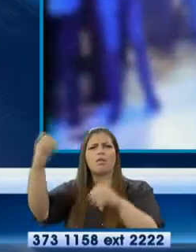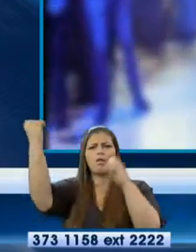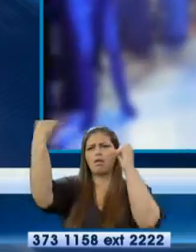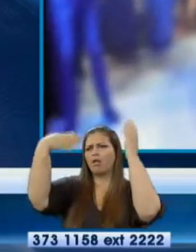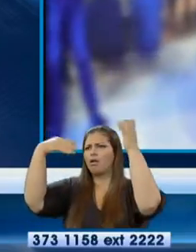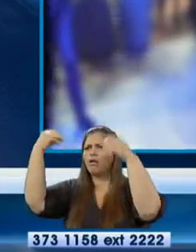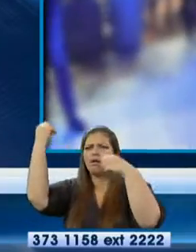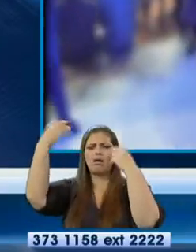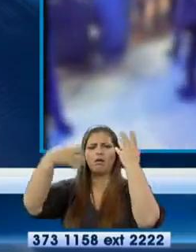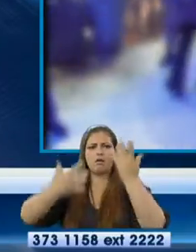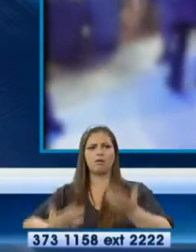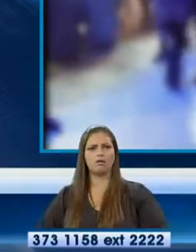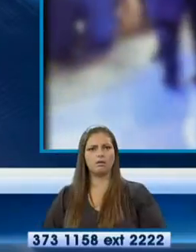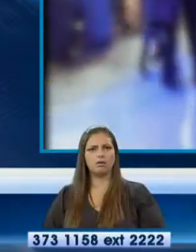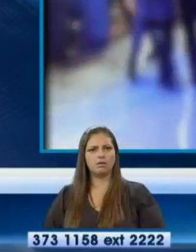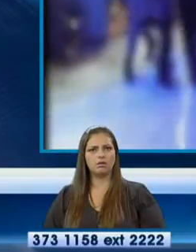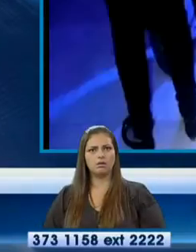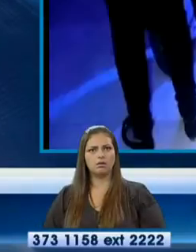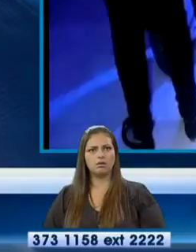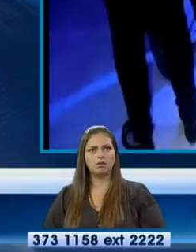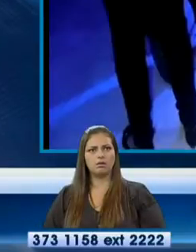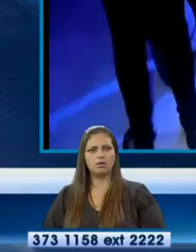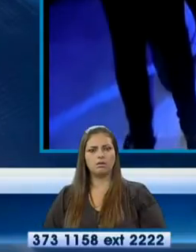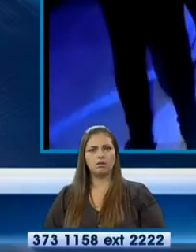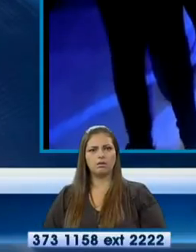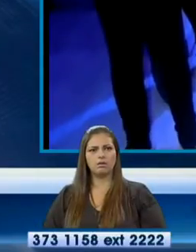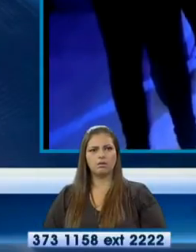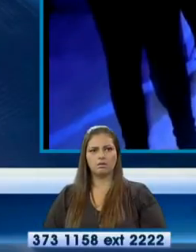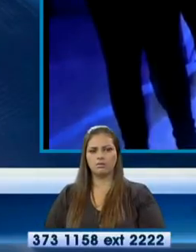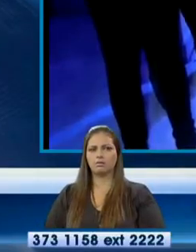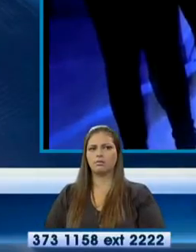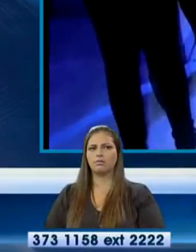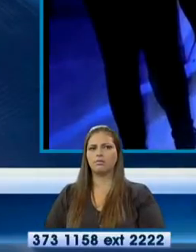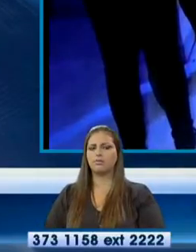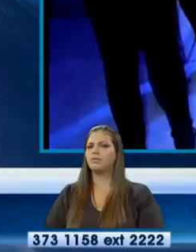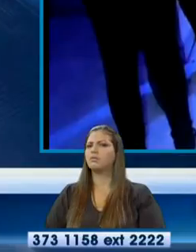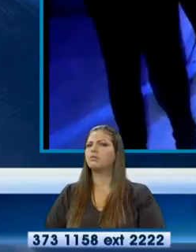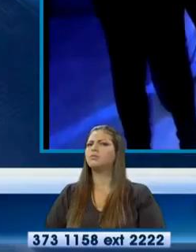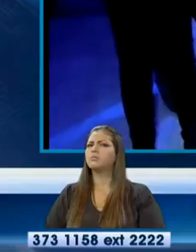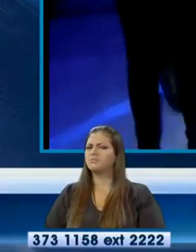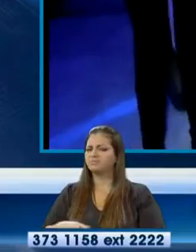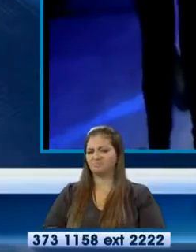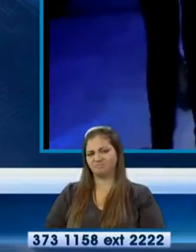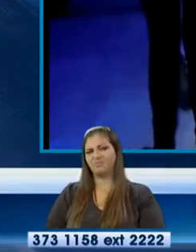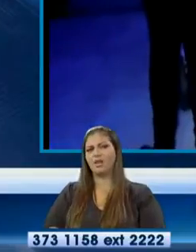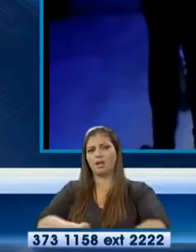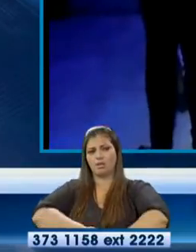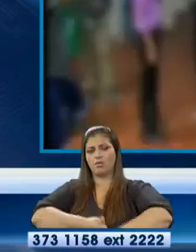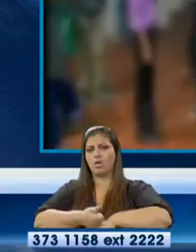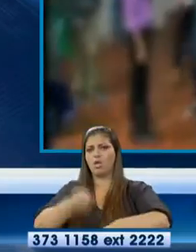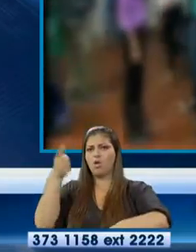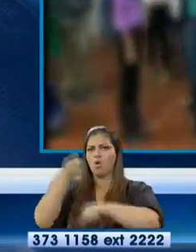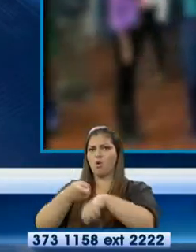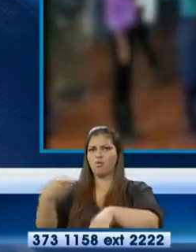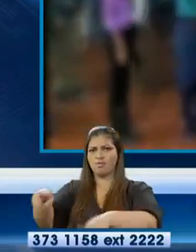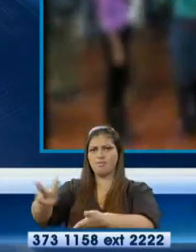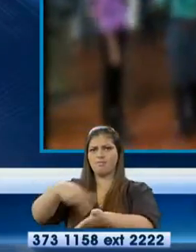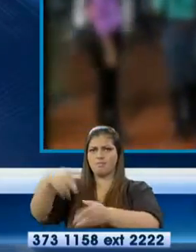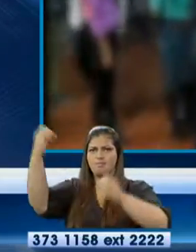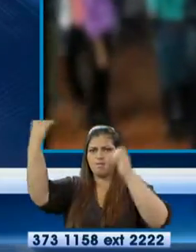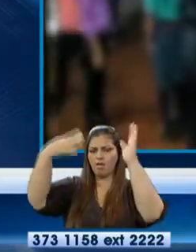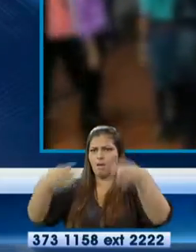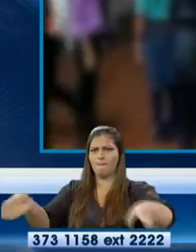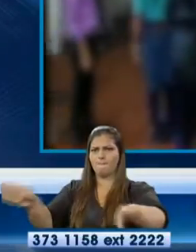Y otra cosa, la discoteca la clausuran una hora, dos horas, un día, dos días, tres días.